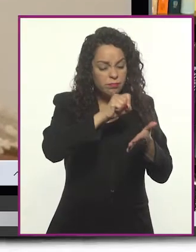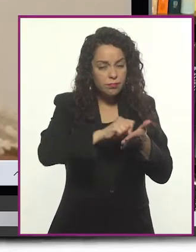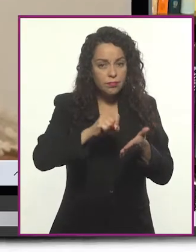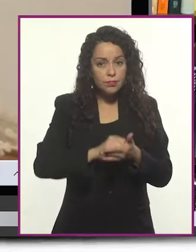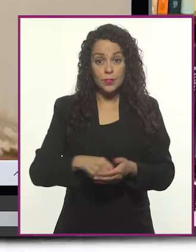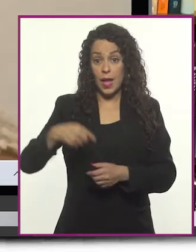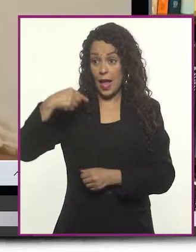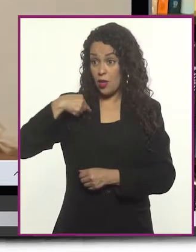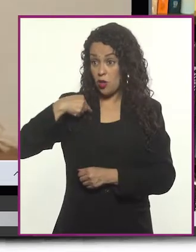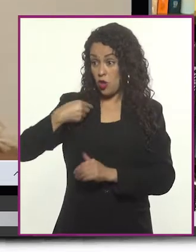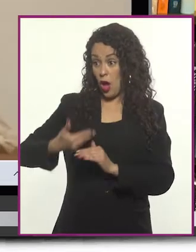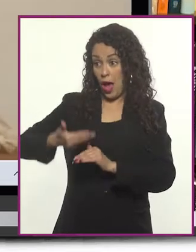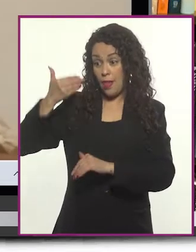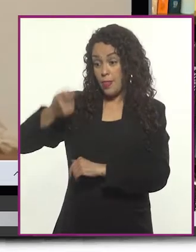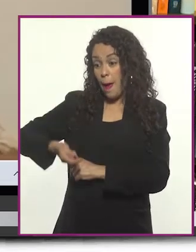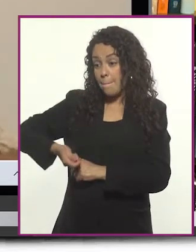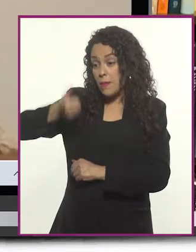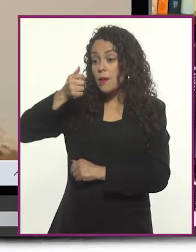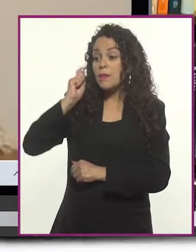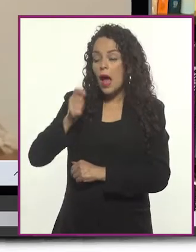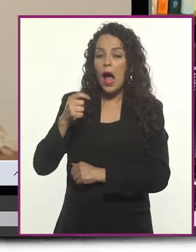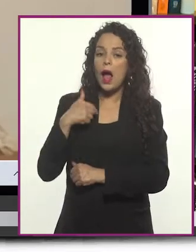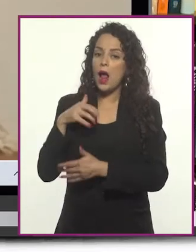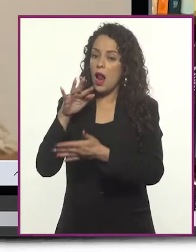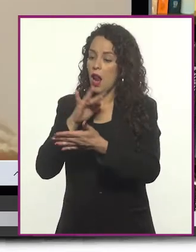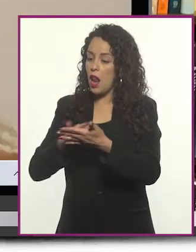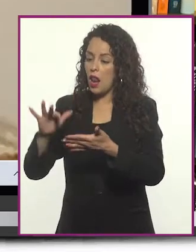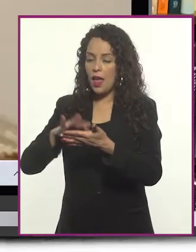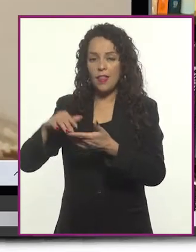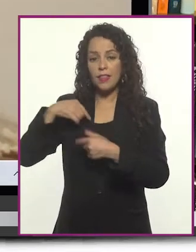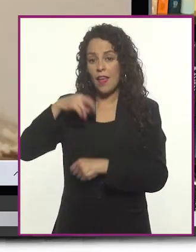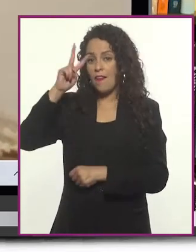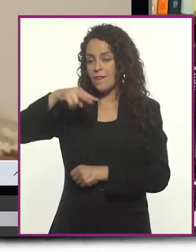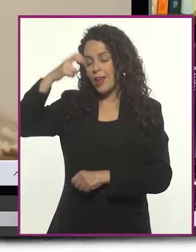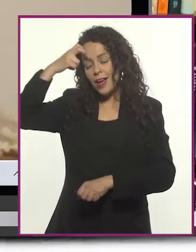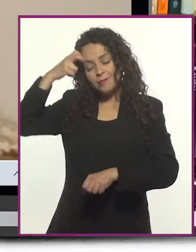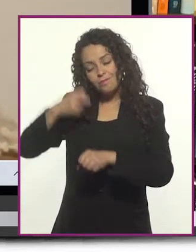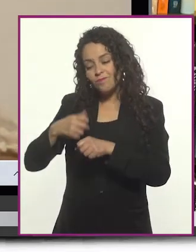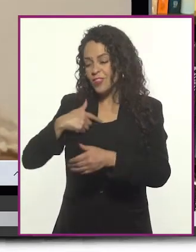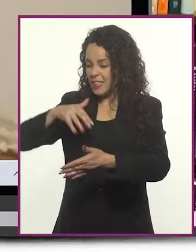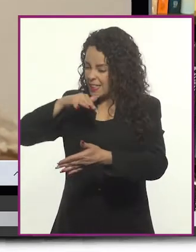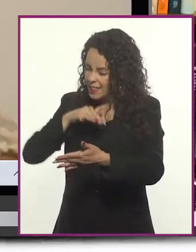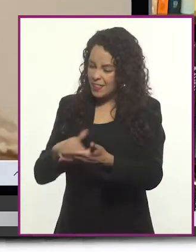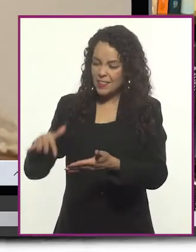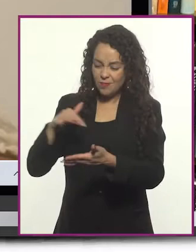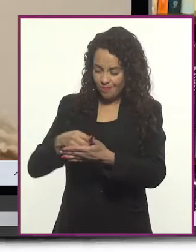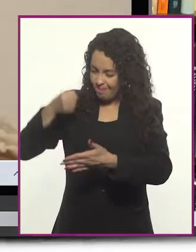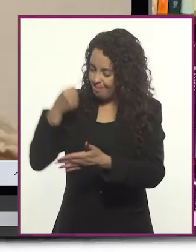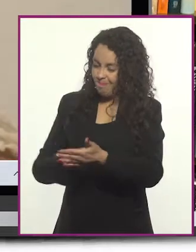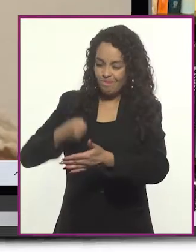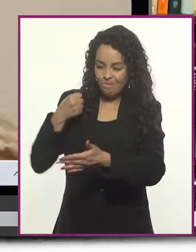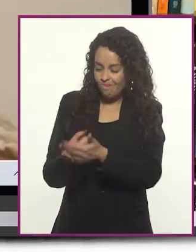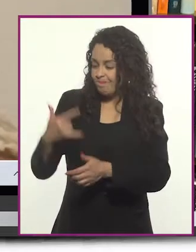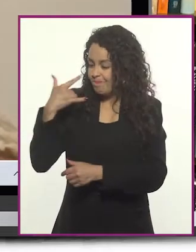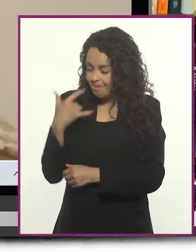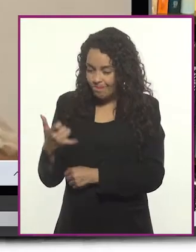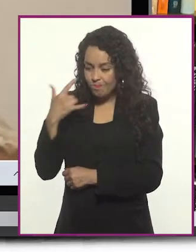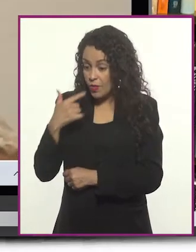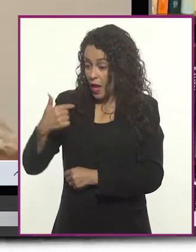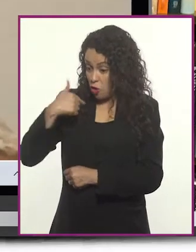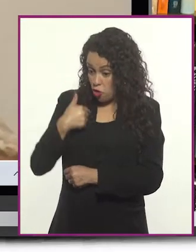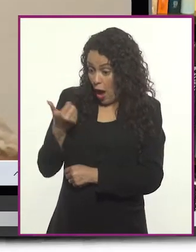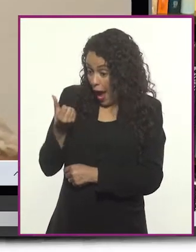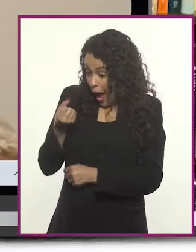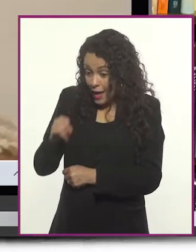escribir, primero empecé a leer. Soy una terca lectora y pues puedo decirte que empecé escribiendo